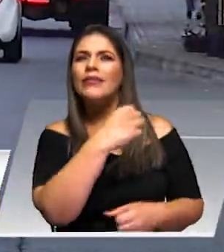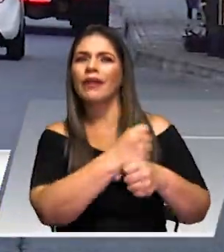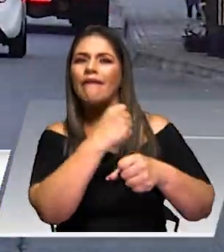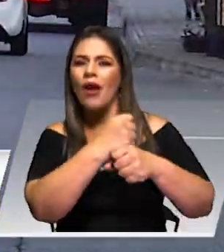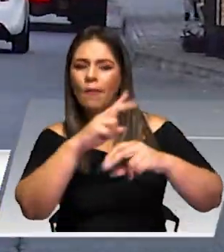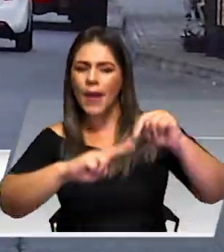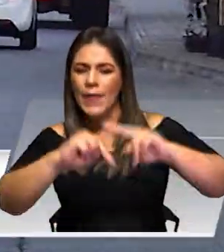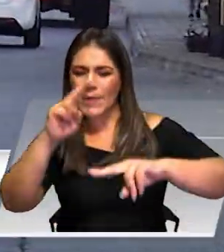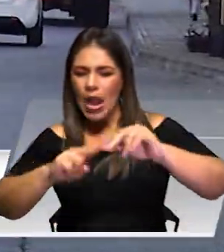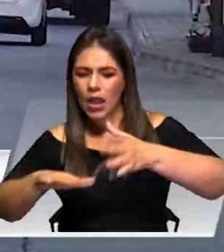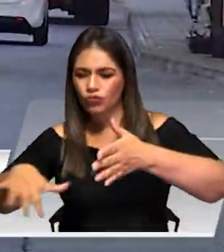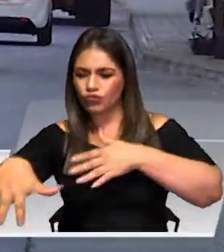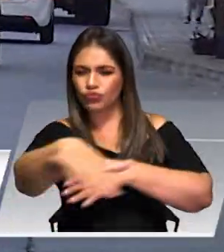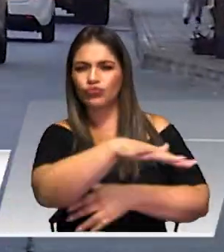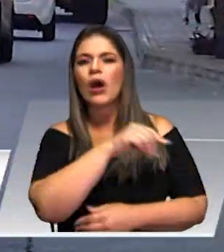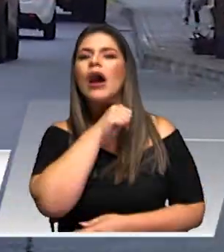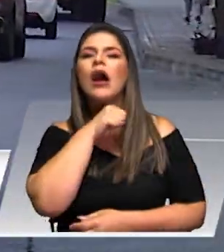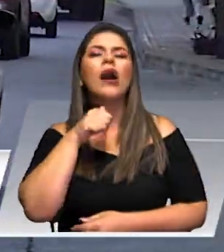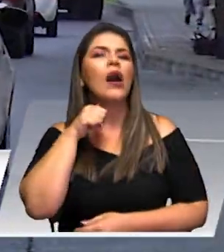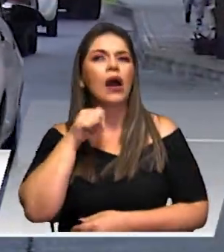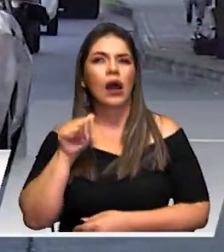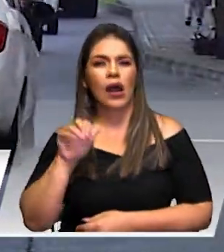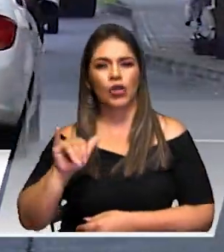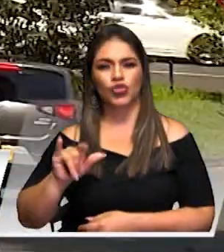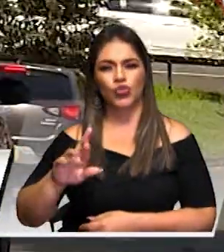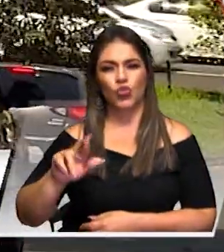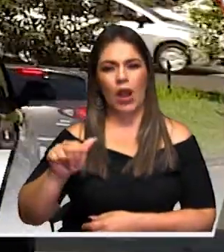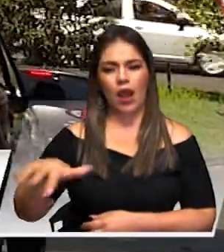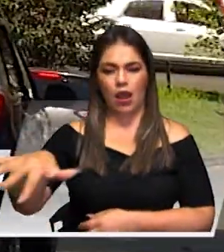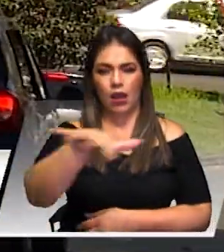vial La Ayurá, que obligan a impedir la